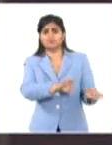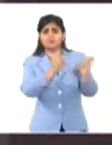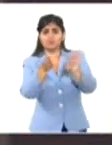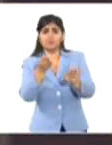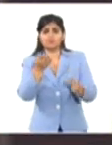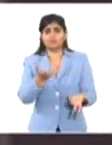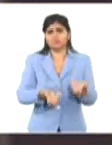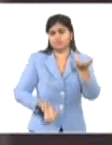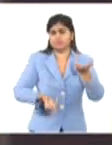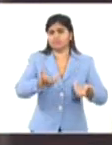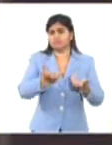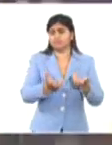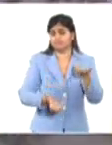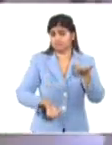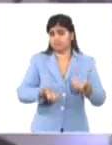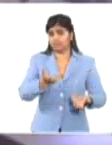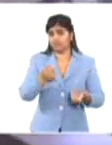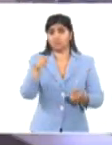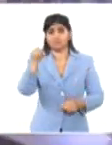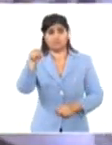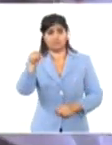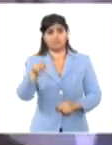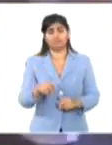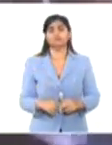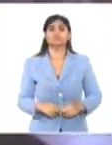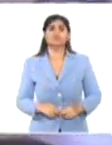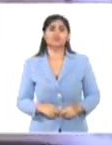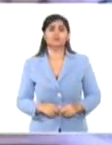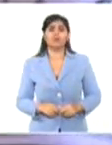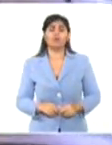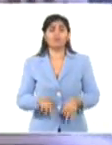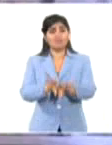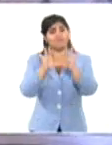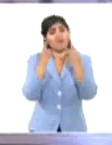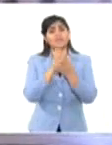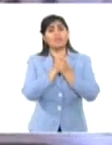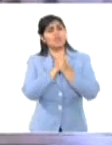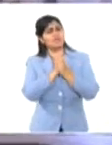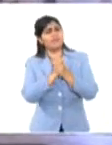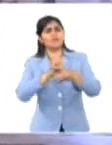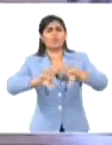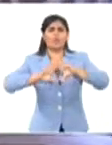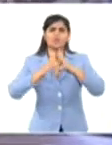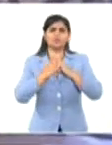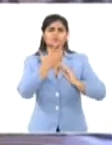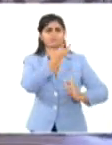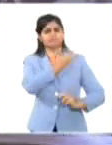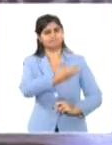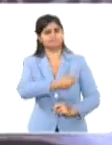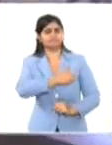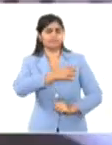y en fecha oportuna recibirá homenaje póstumo. Llega a sus familiares, colegas y amigos nuestro más sentido pésame.